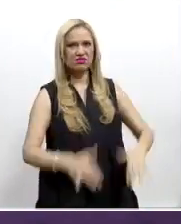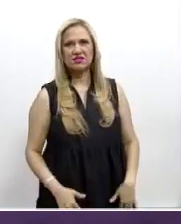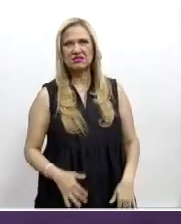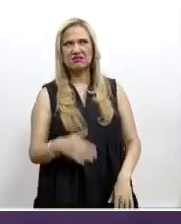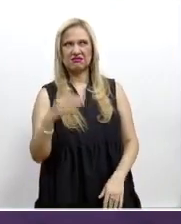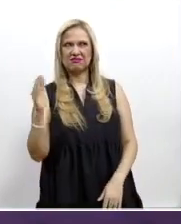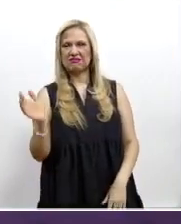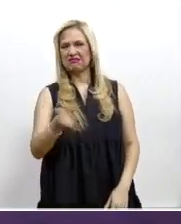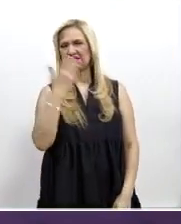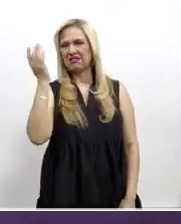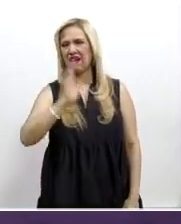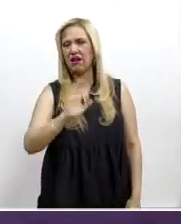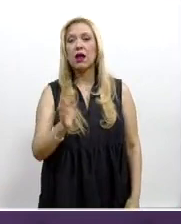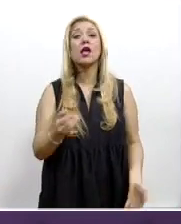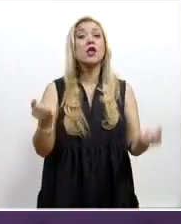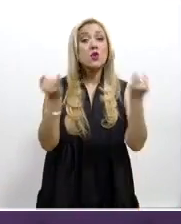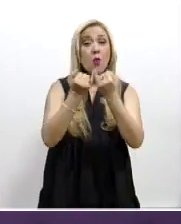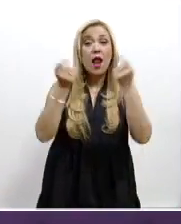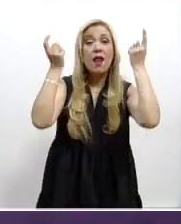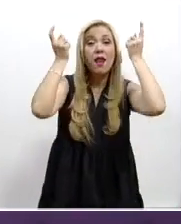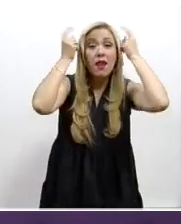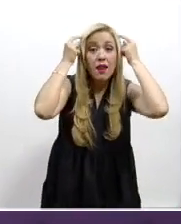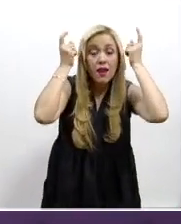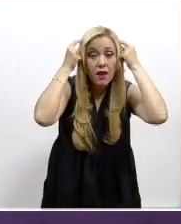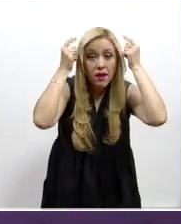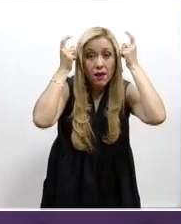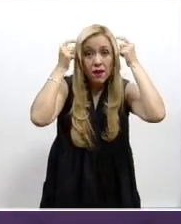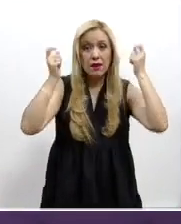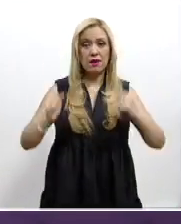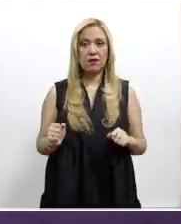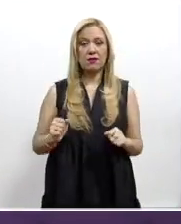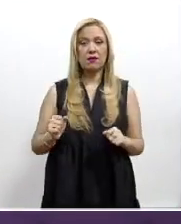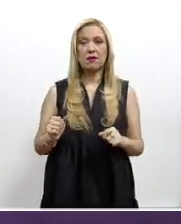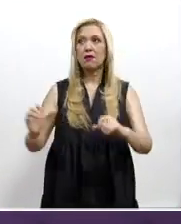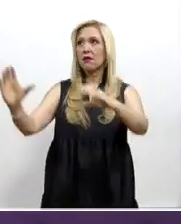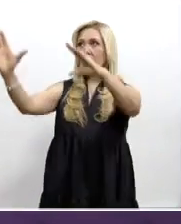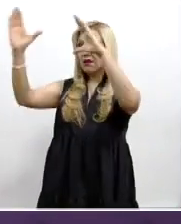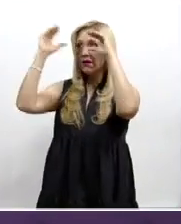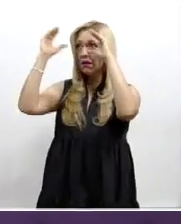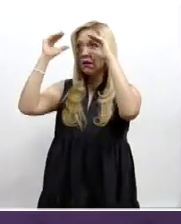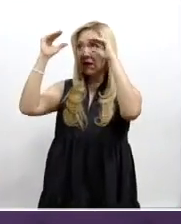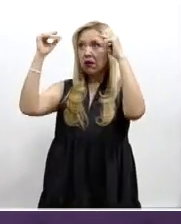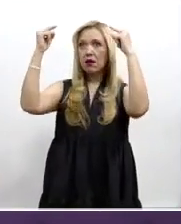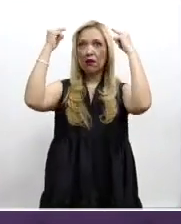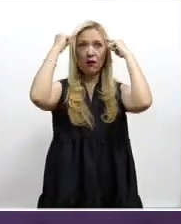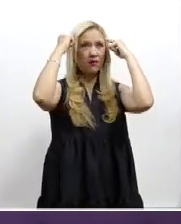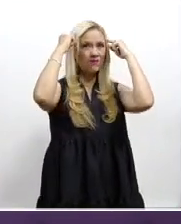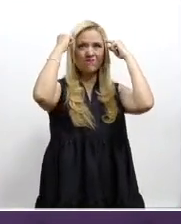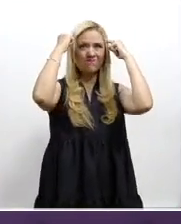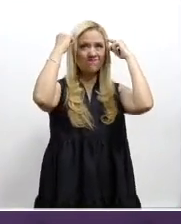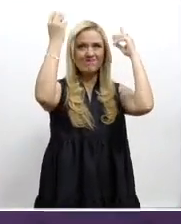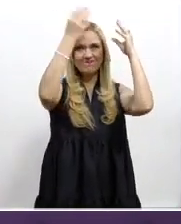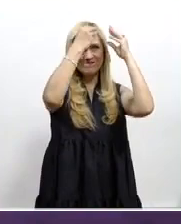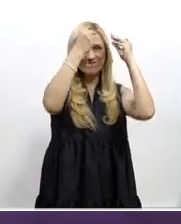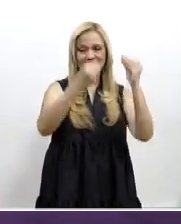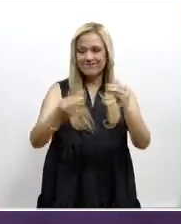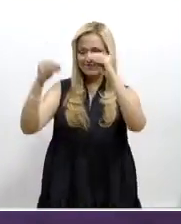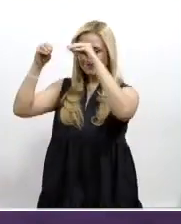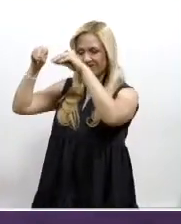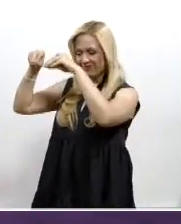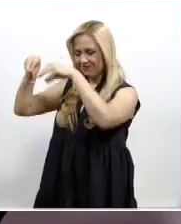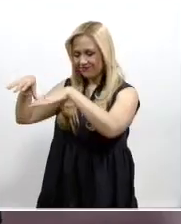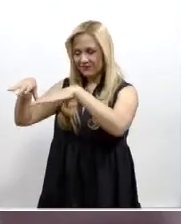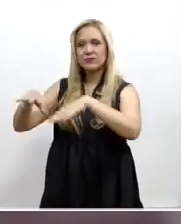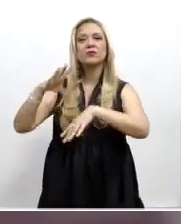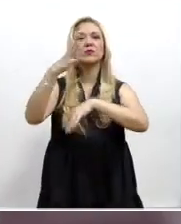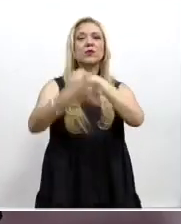genera... La deconstrucción tiene que ser cuidadosa, tiene que ser con la vocación de